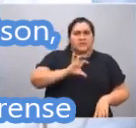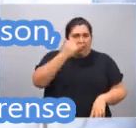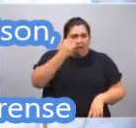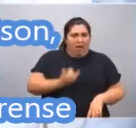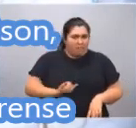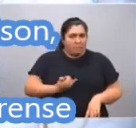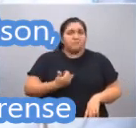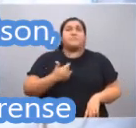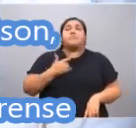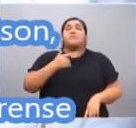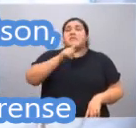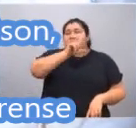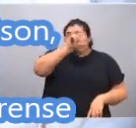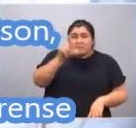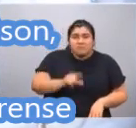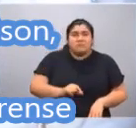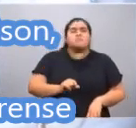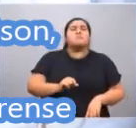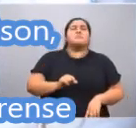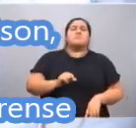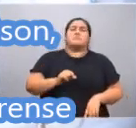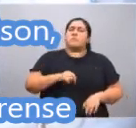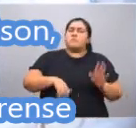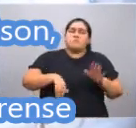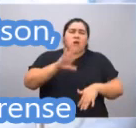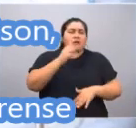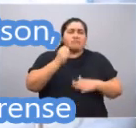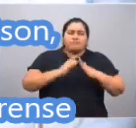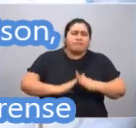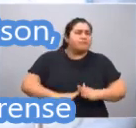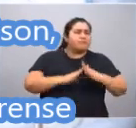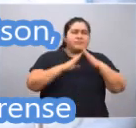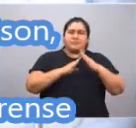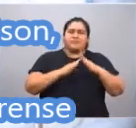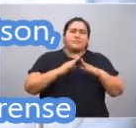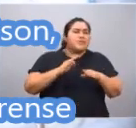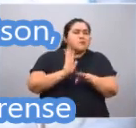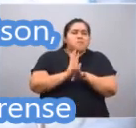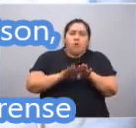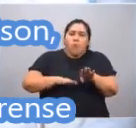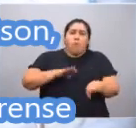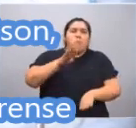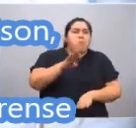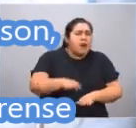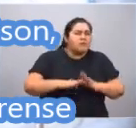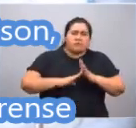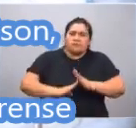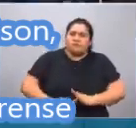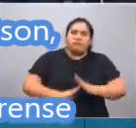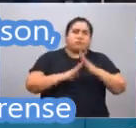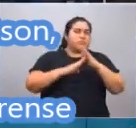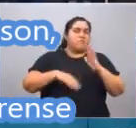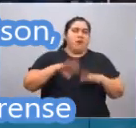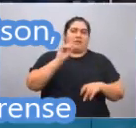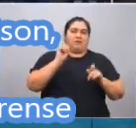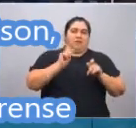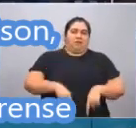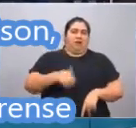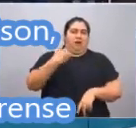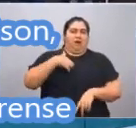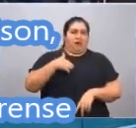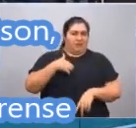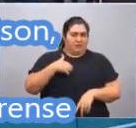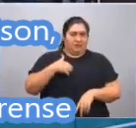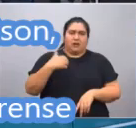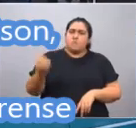El federalismo es la base, es el punto de partida de nuestro país y de